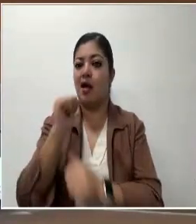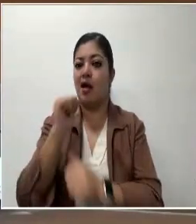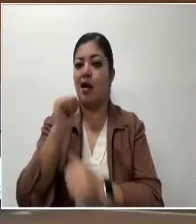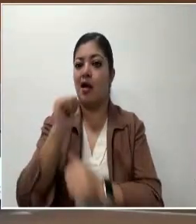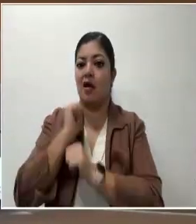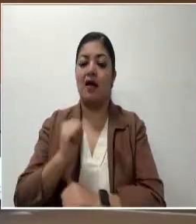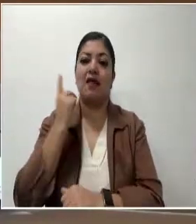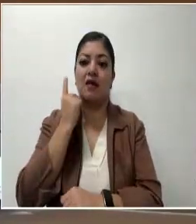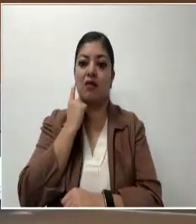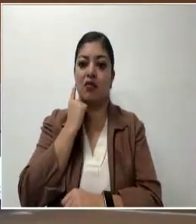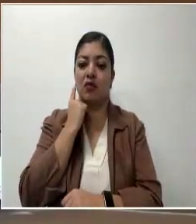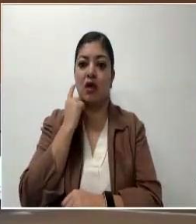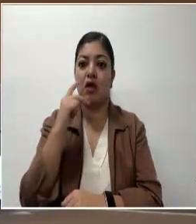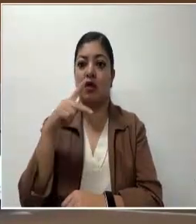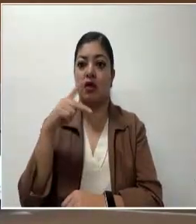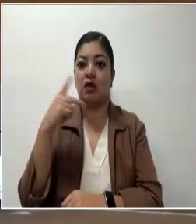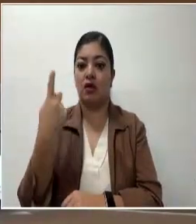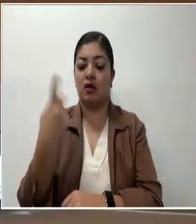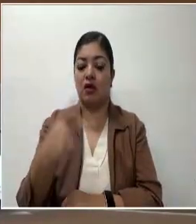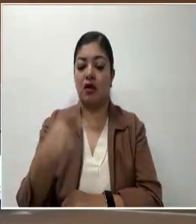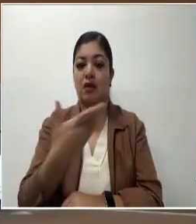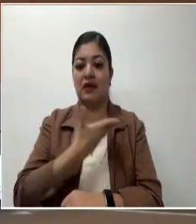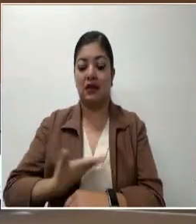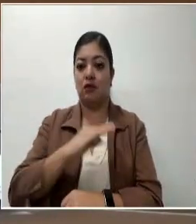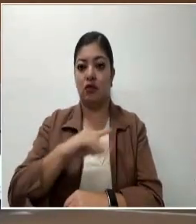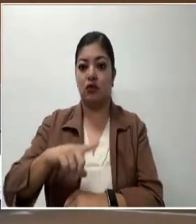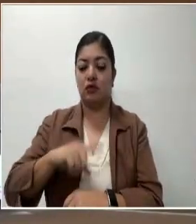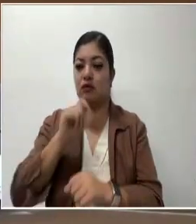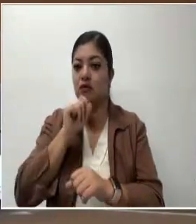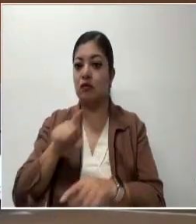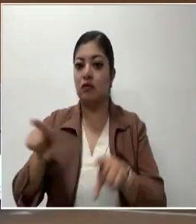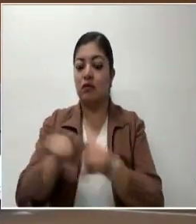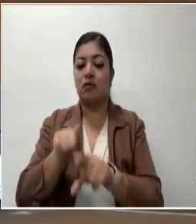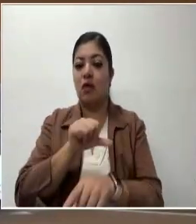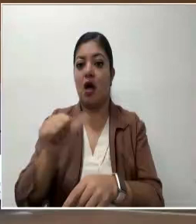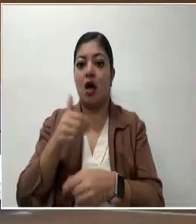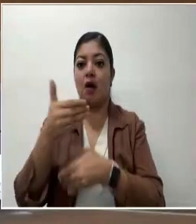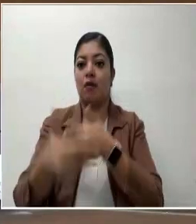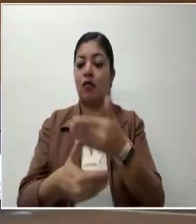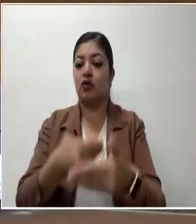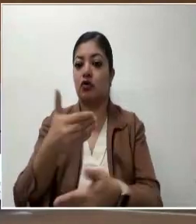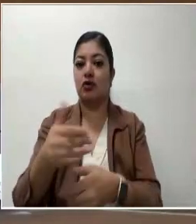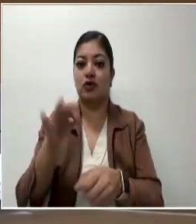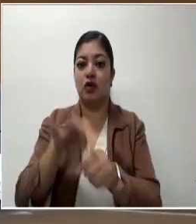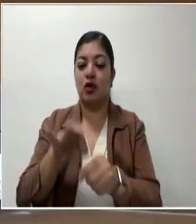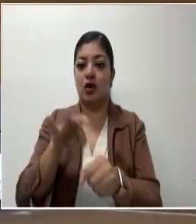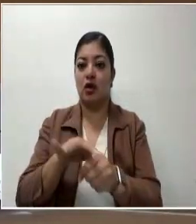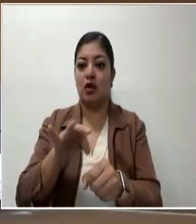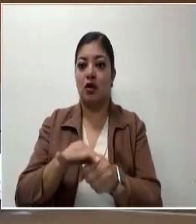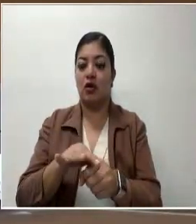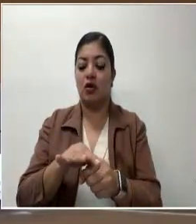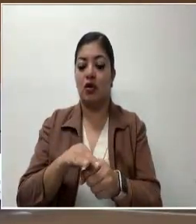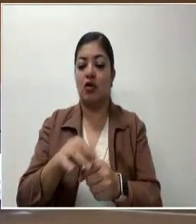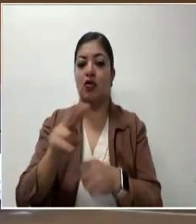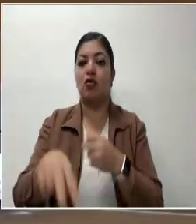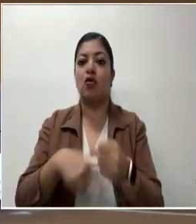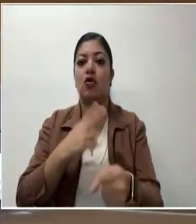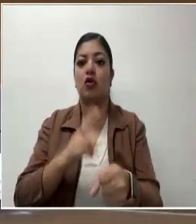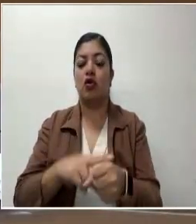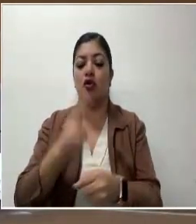locales y presidencias municipales correspondientes al proceso electoral local ordinario